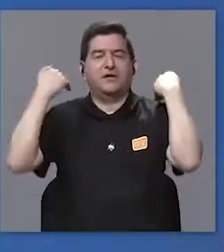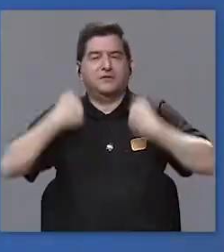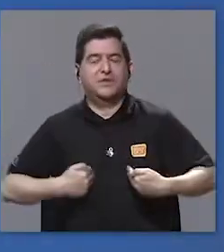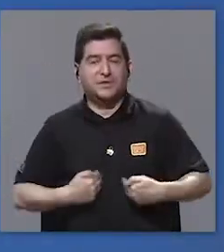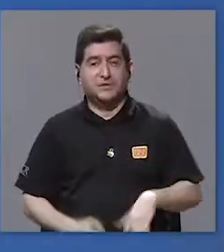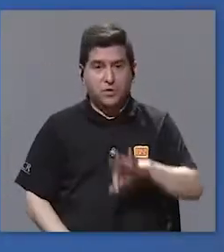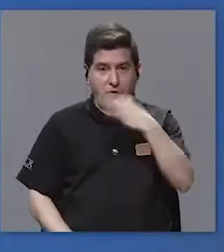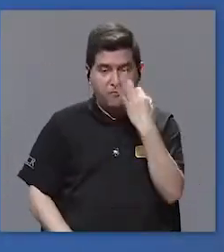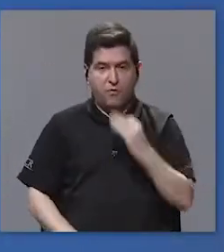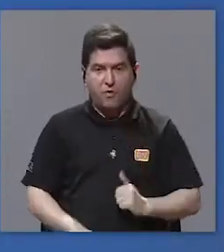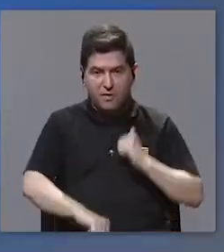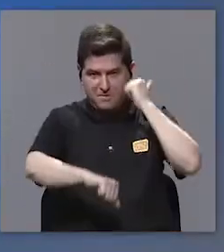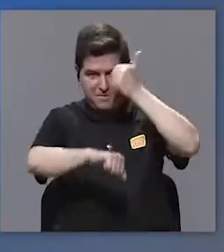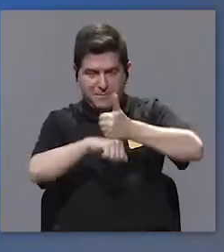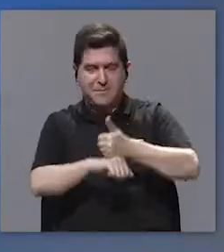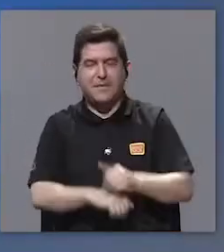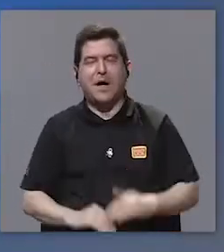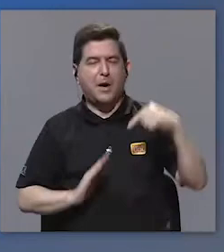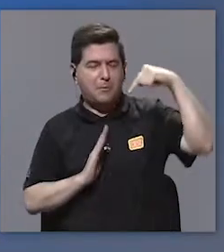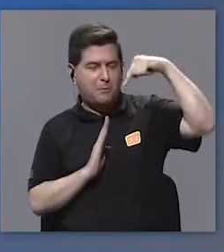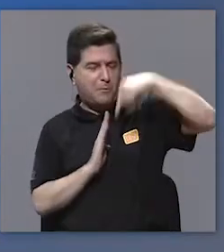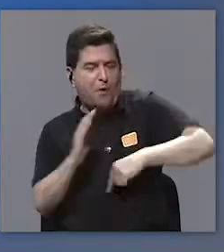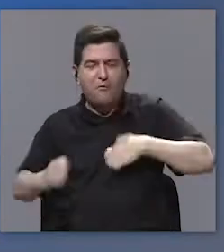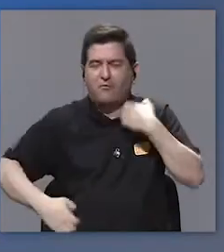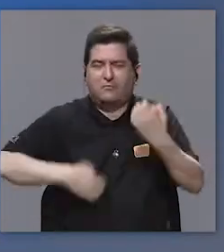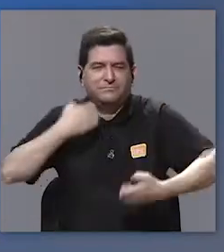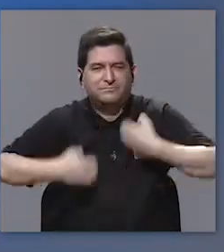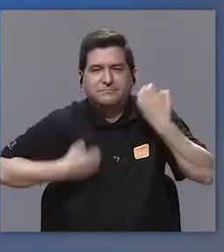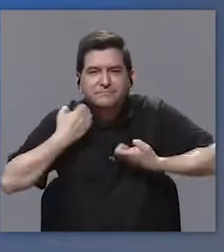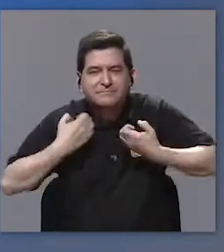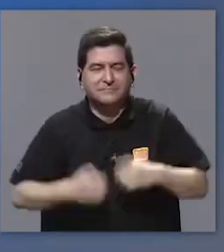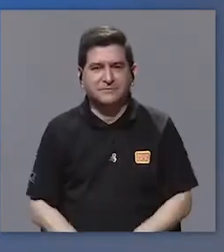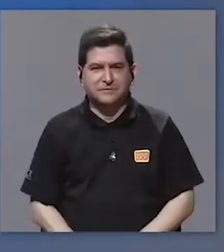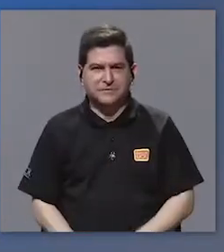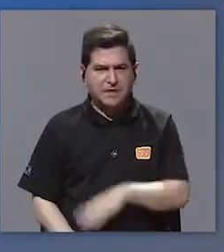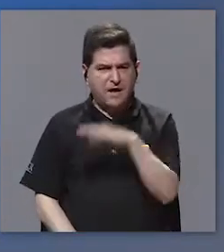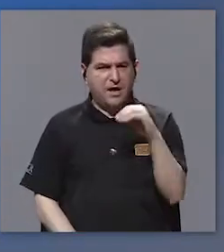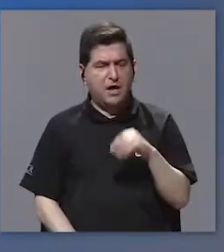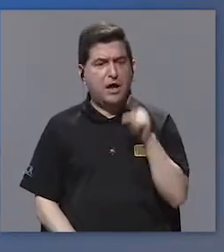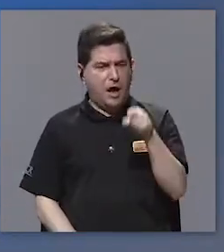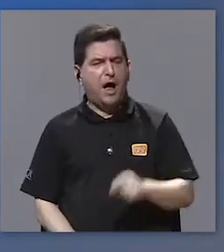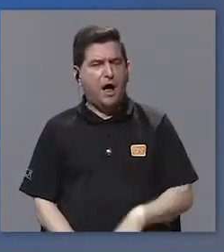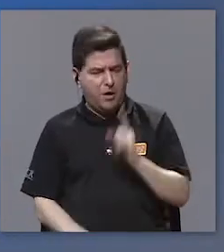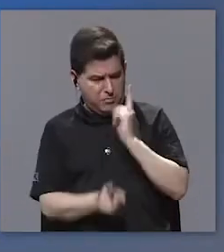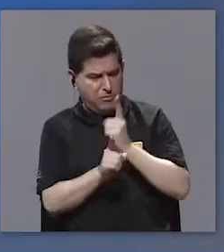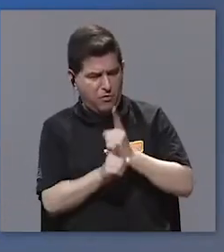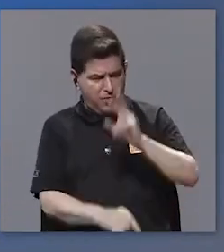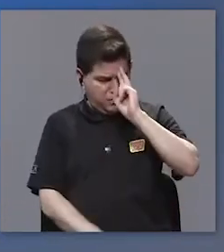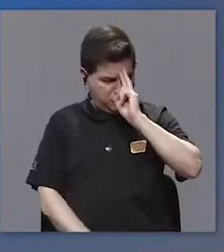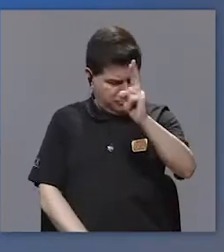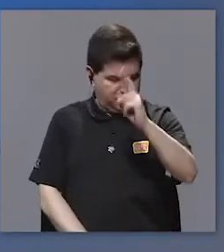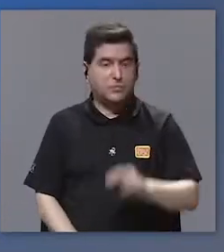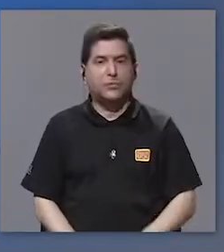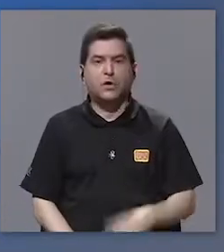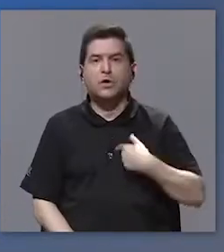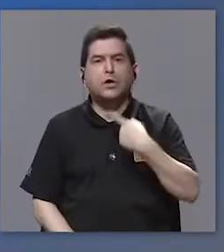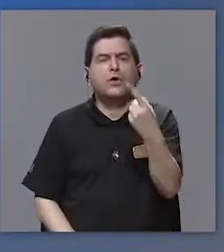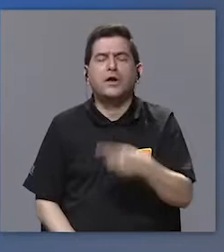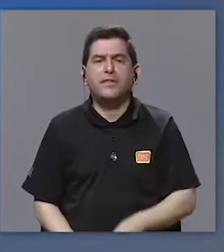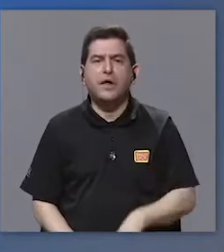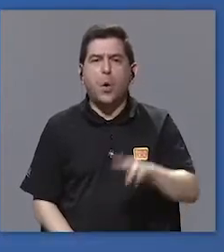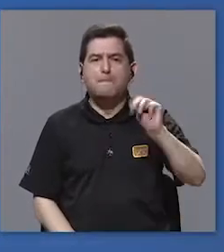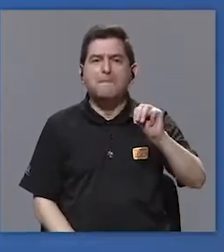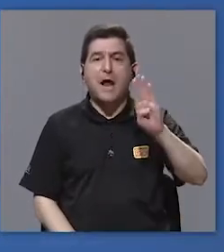máxima de la expresión humana y un medio para plasmar lo más profundo de nuestras emociones y que es digno de toda